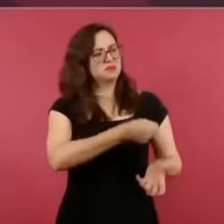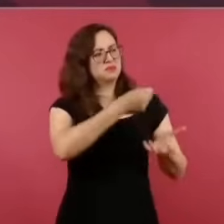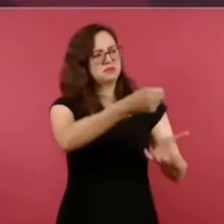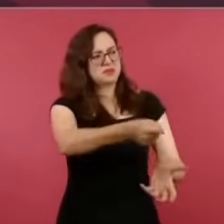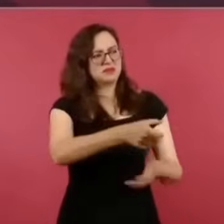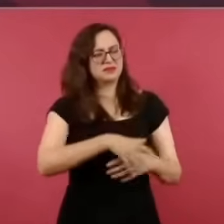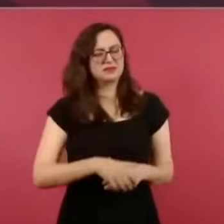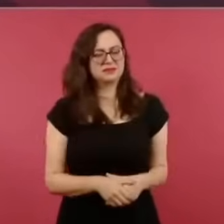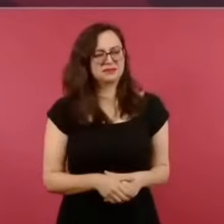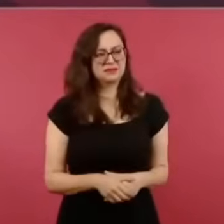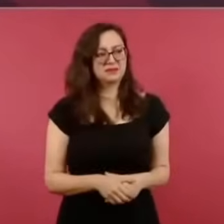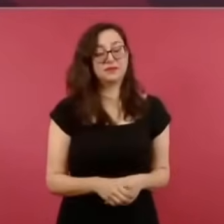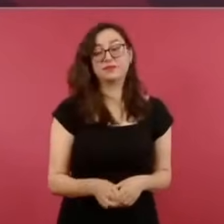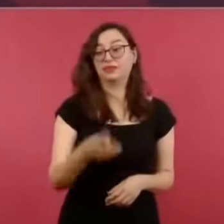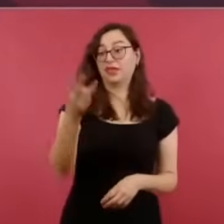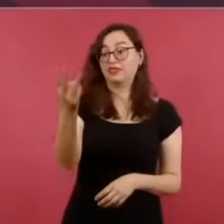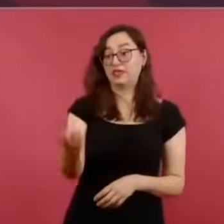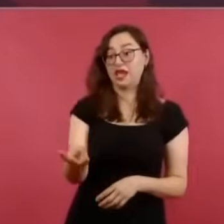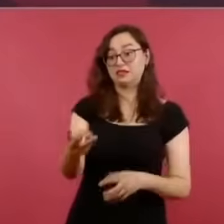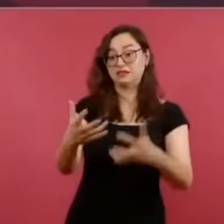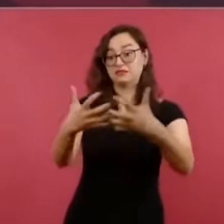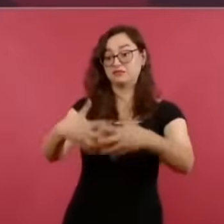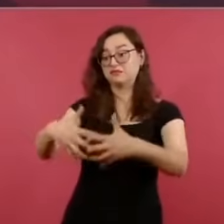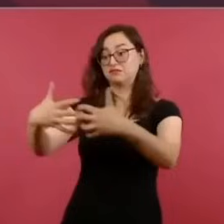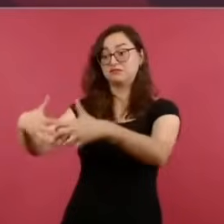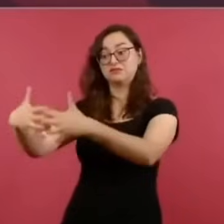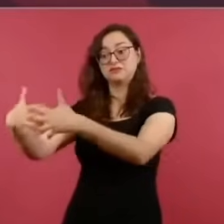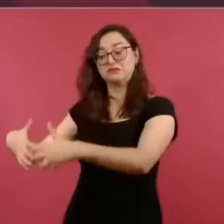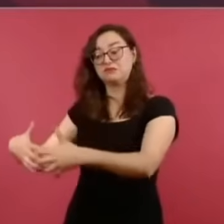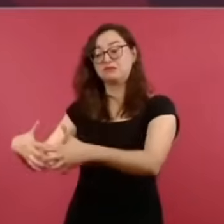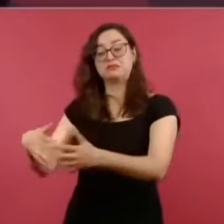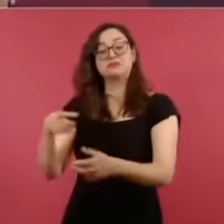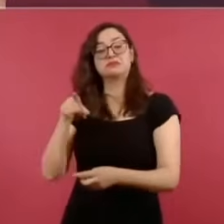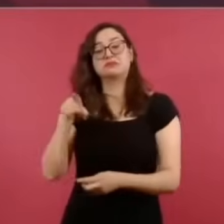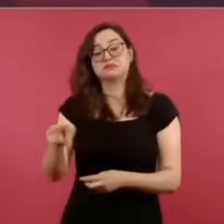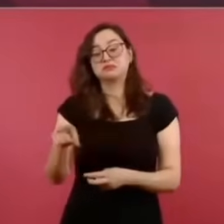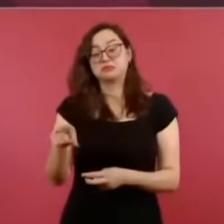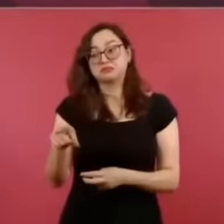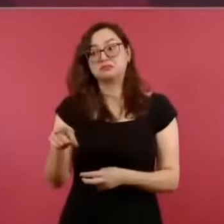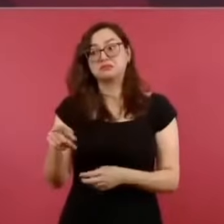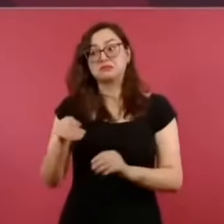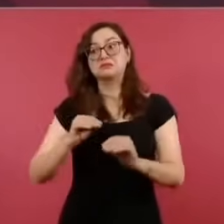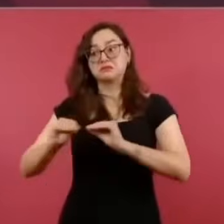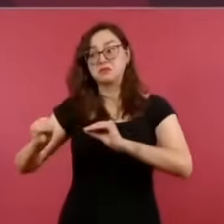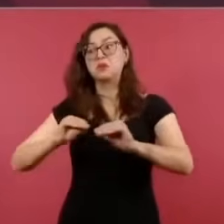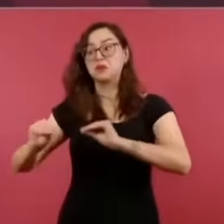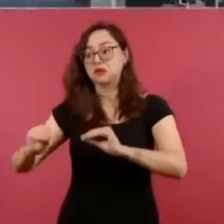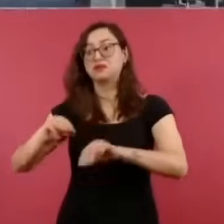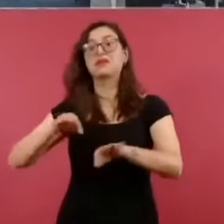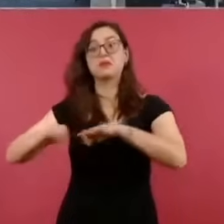Las que no fueron reconfiguradas estaban produciendo más.